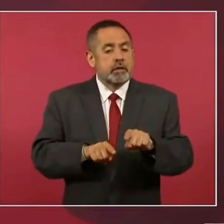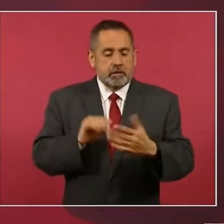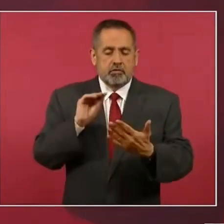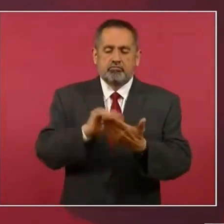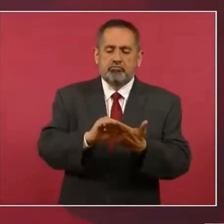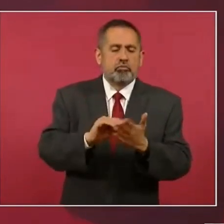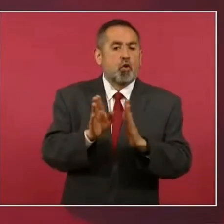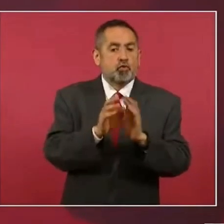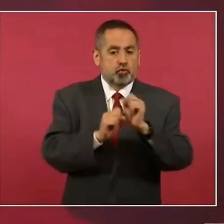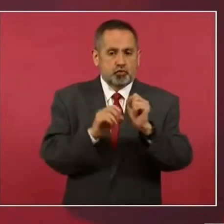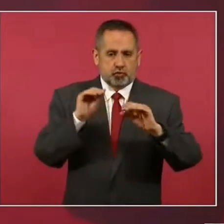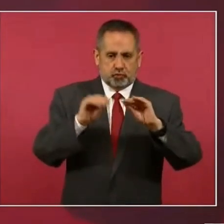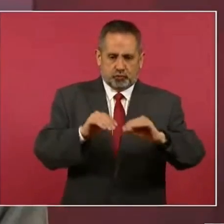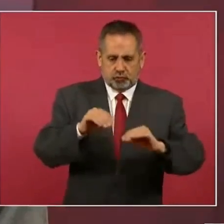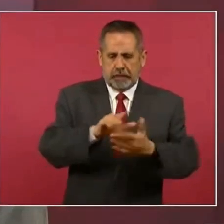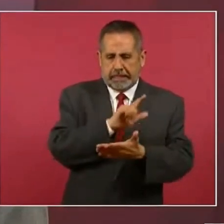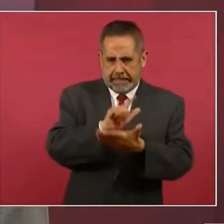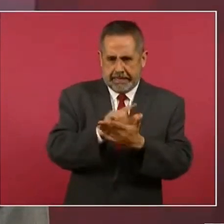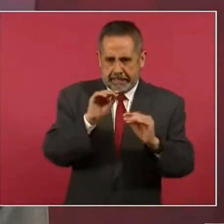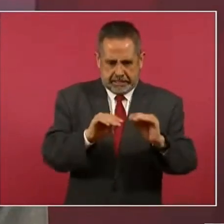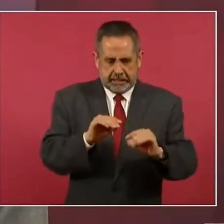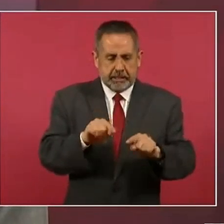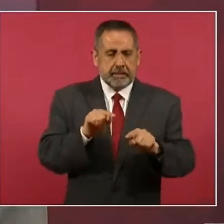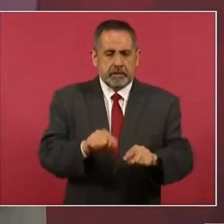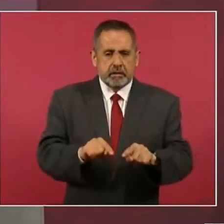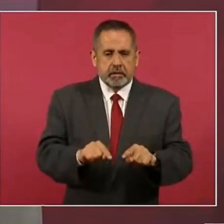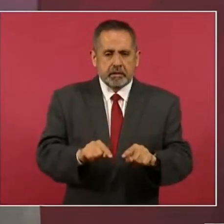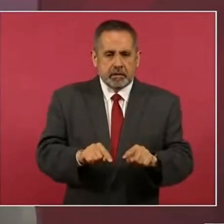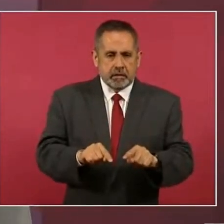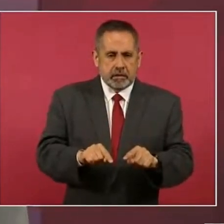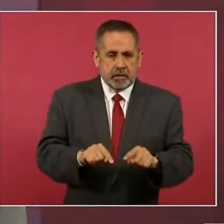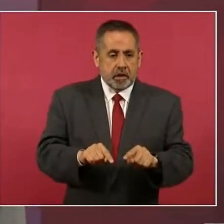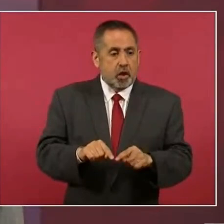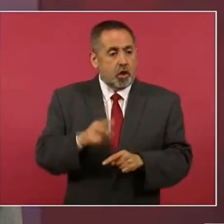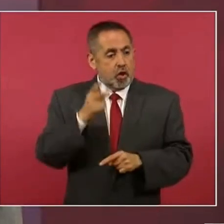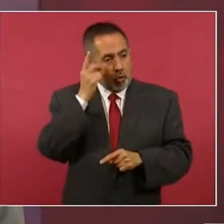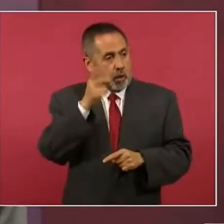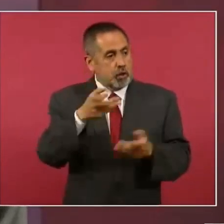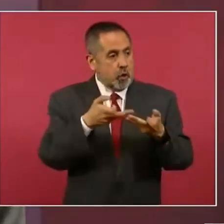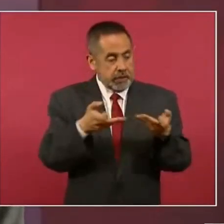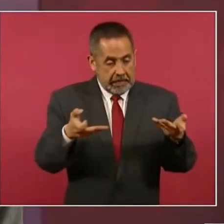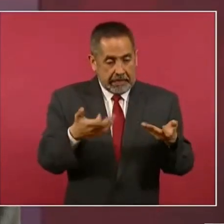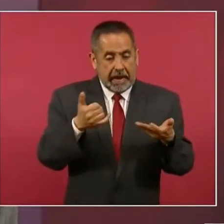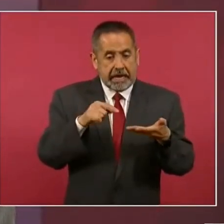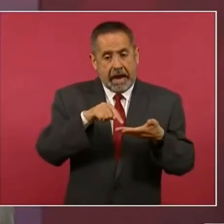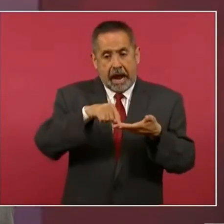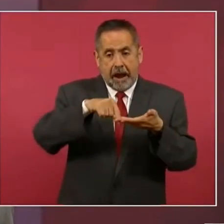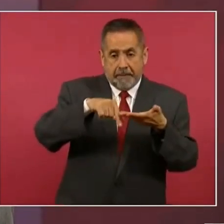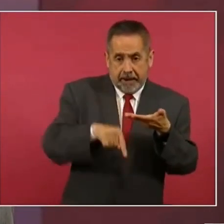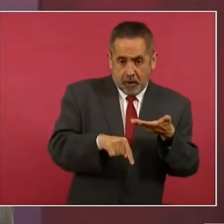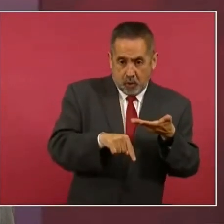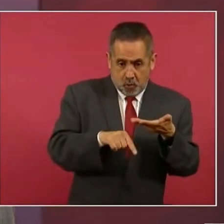el que pudieran ser dueños de la tierra y del subsuelo.